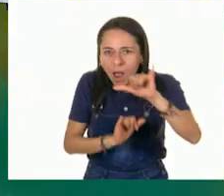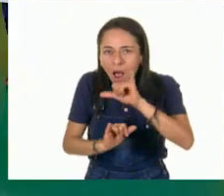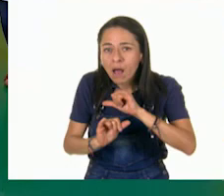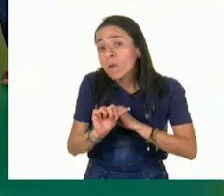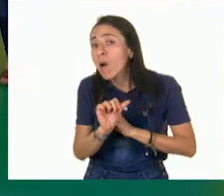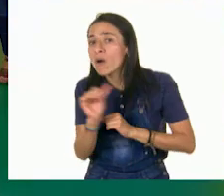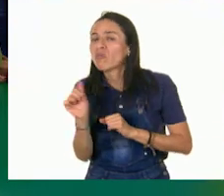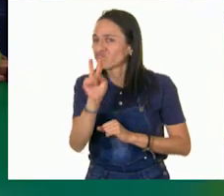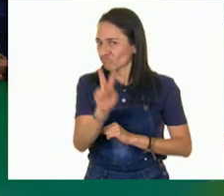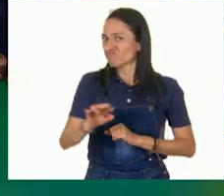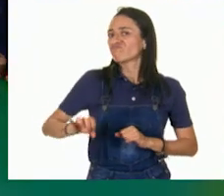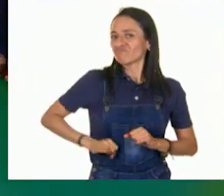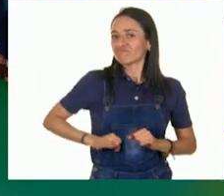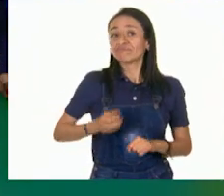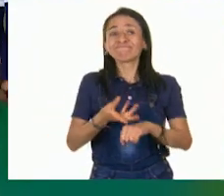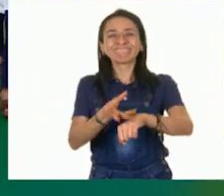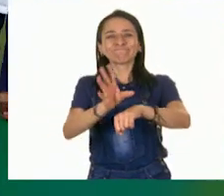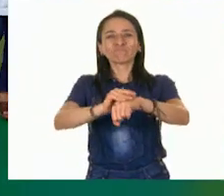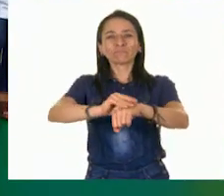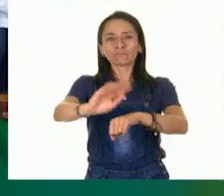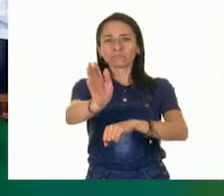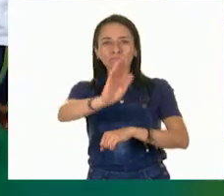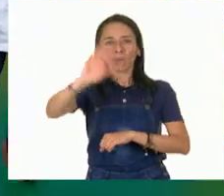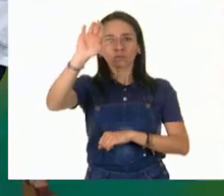permiso, au revoir.